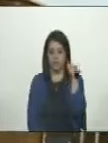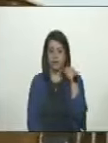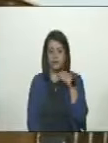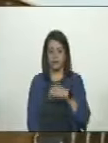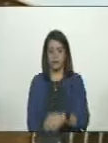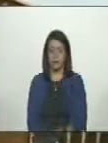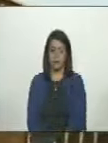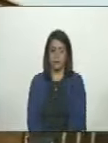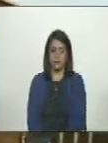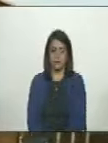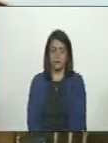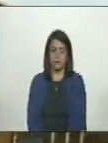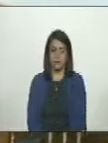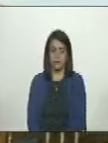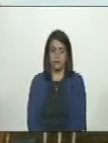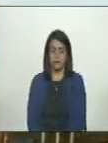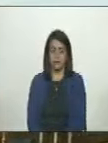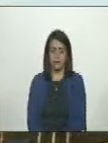Gracias.